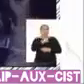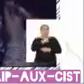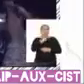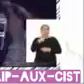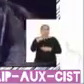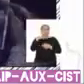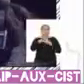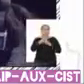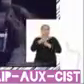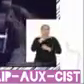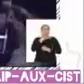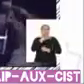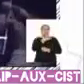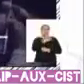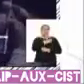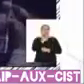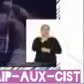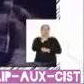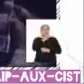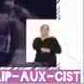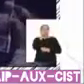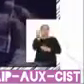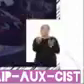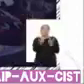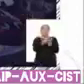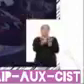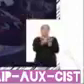Estoy en cuarto de media y me gusta ir al colegio.